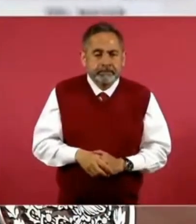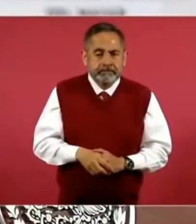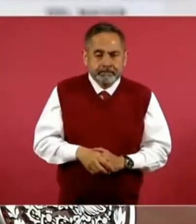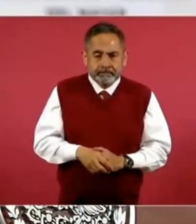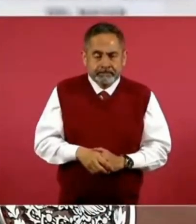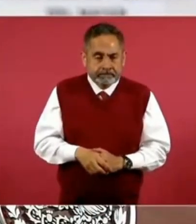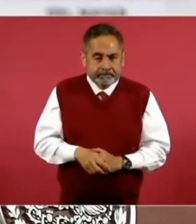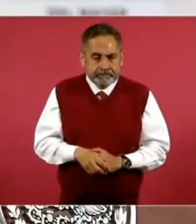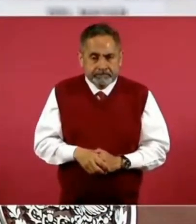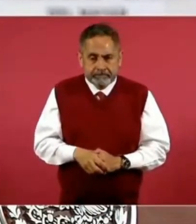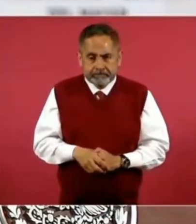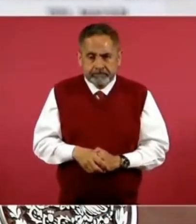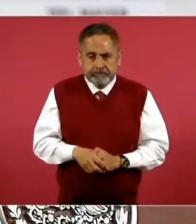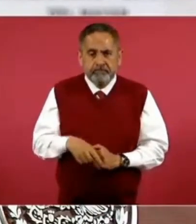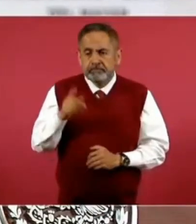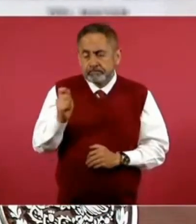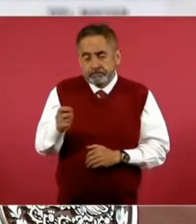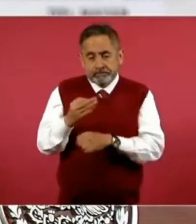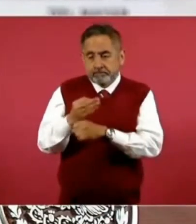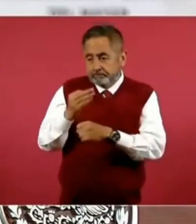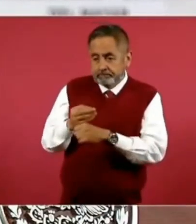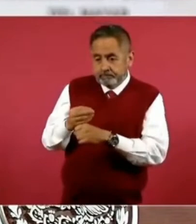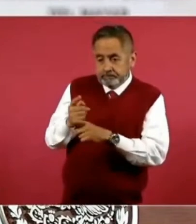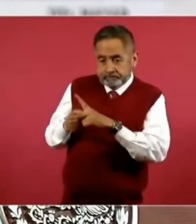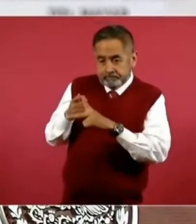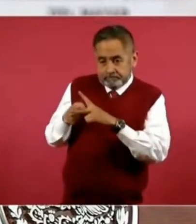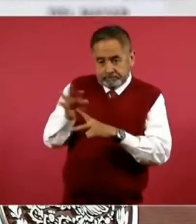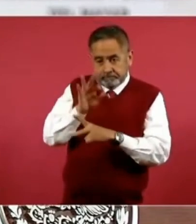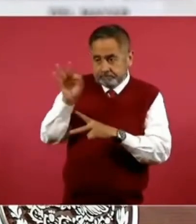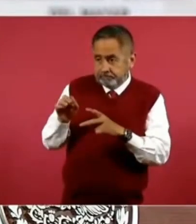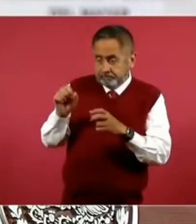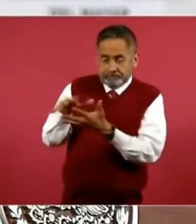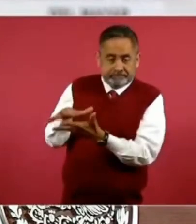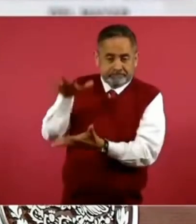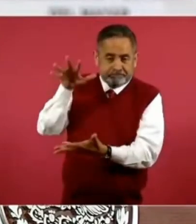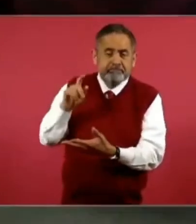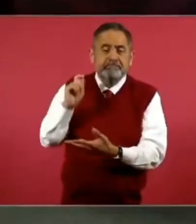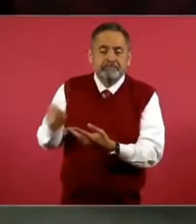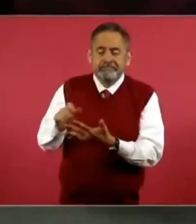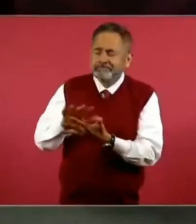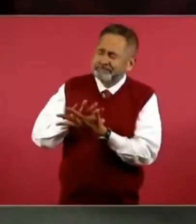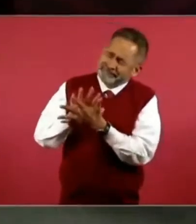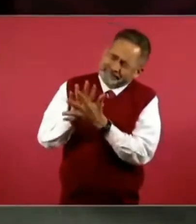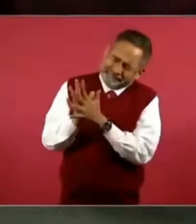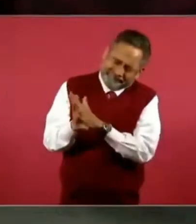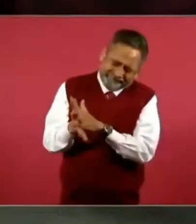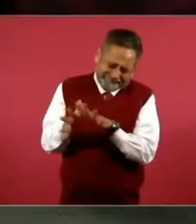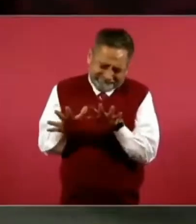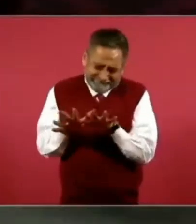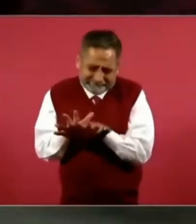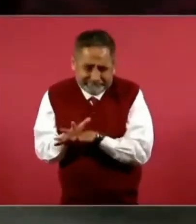implica pues un cambio profundo.